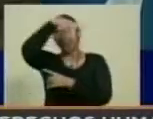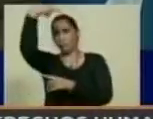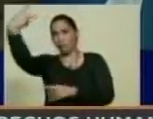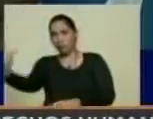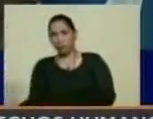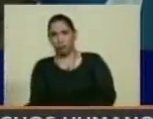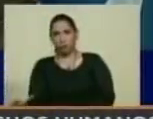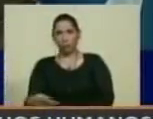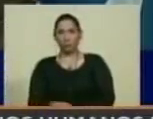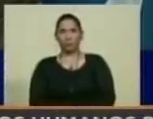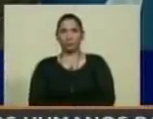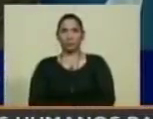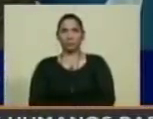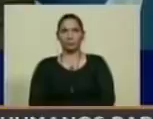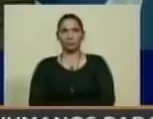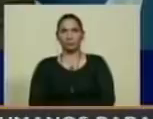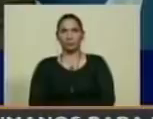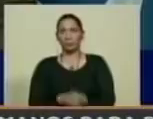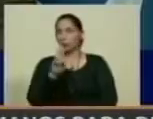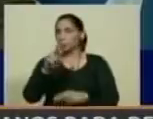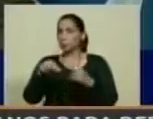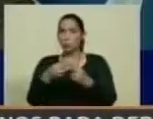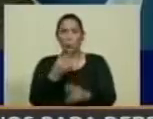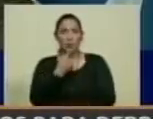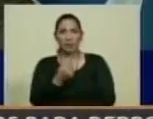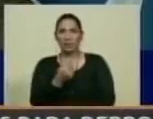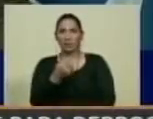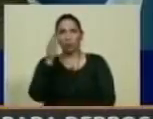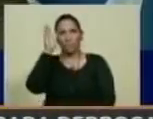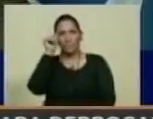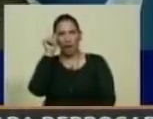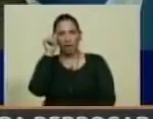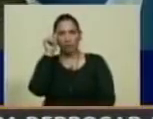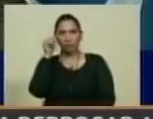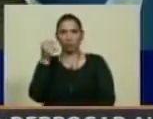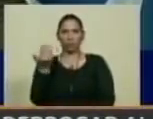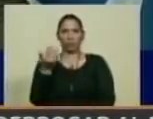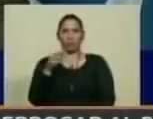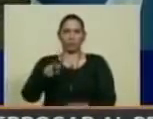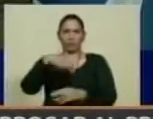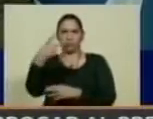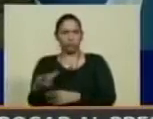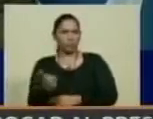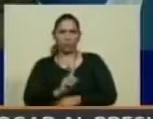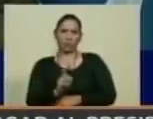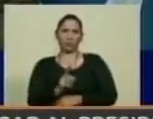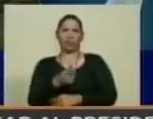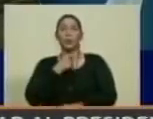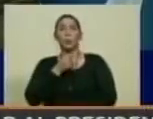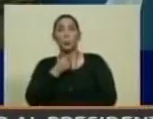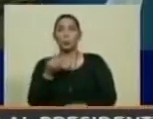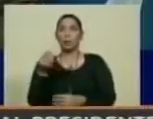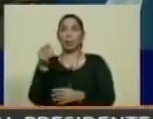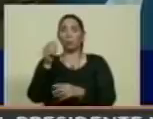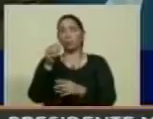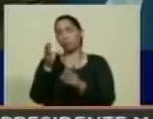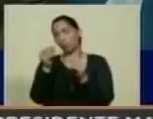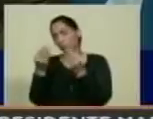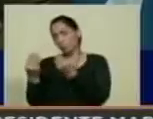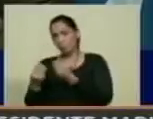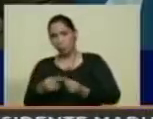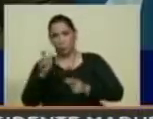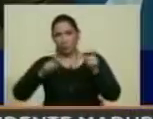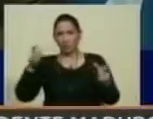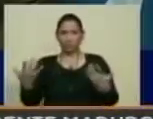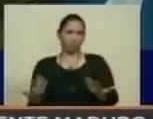desde el baño, porque hay gente que le gusta muchísimo, es lamentable. Yo creo que aquí hay que